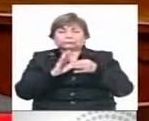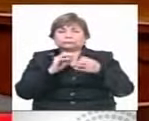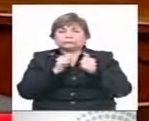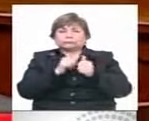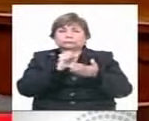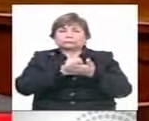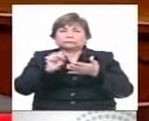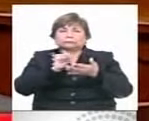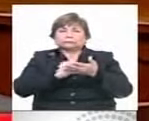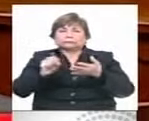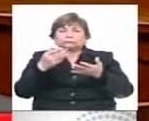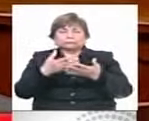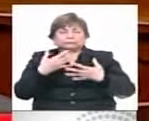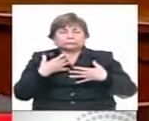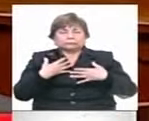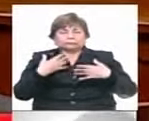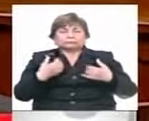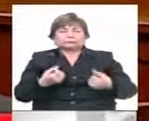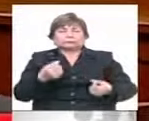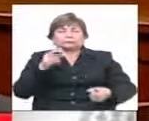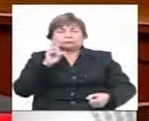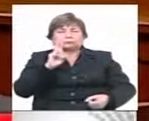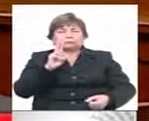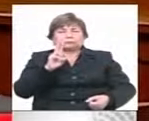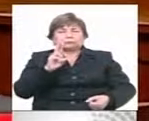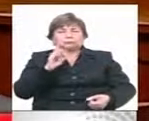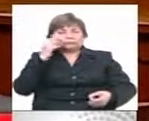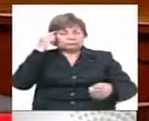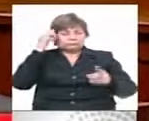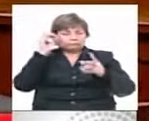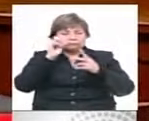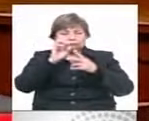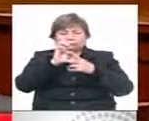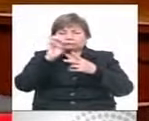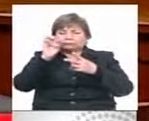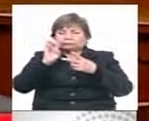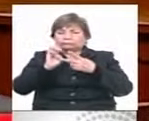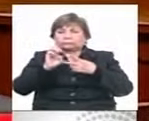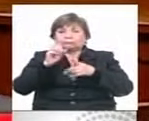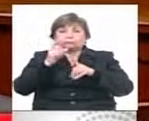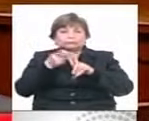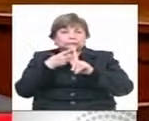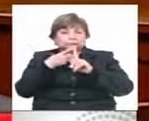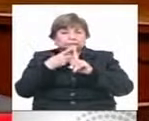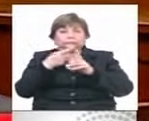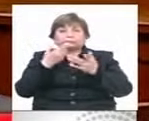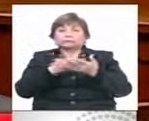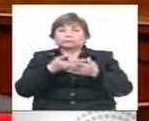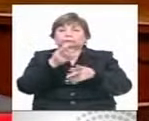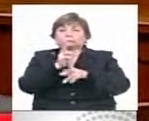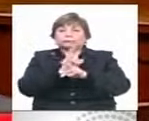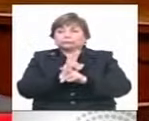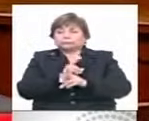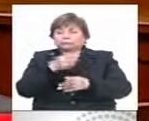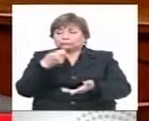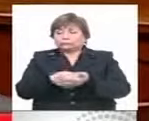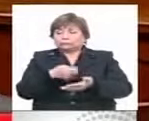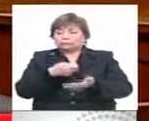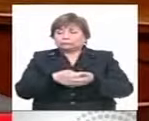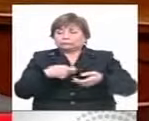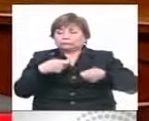Sistema Nacional de Salud desde dos perspectivas: la prestación del servicio y el